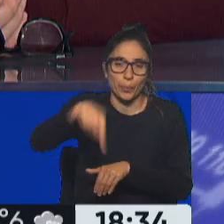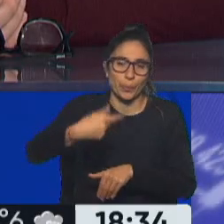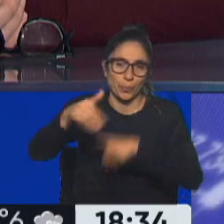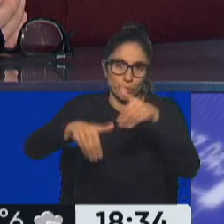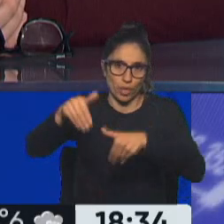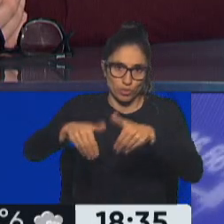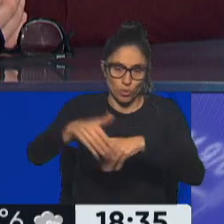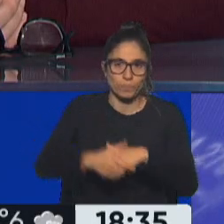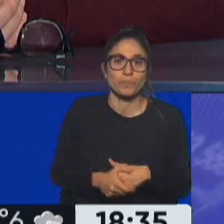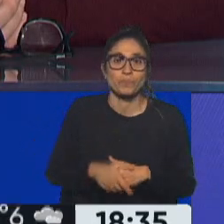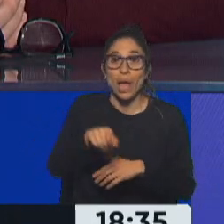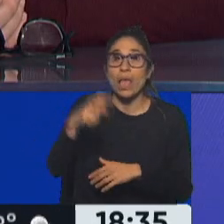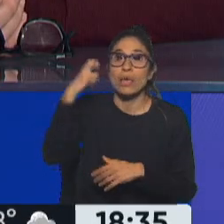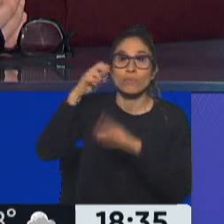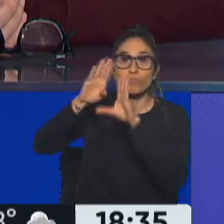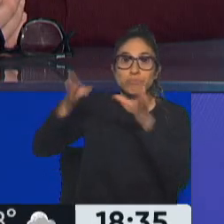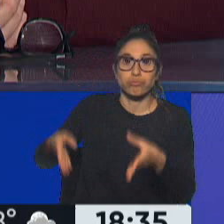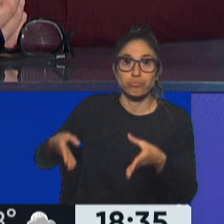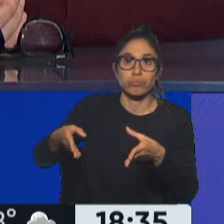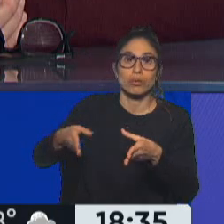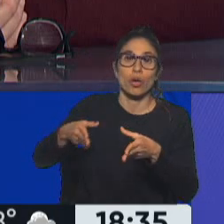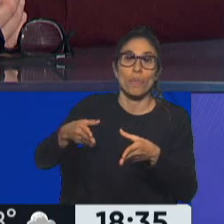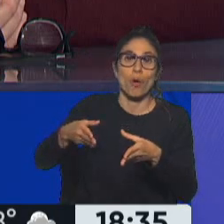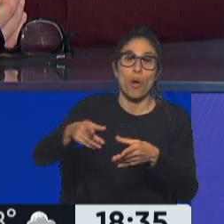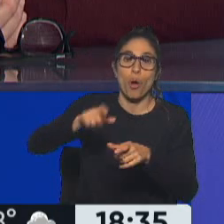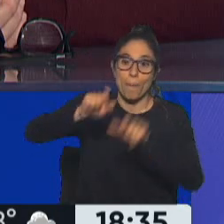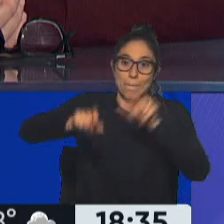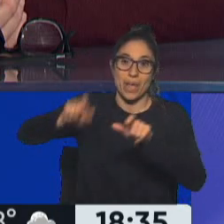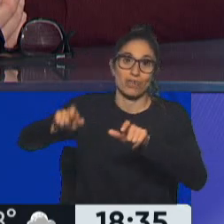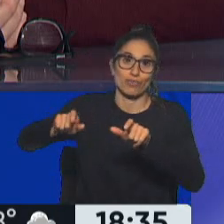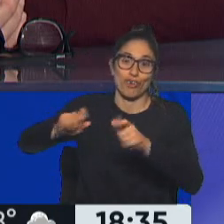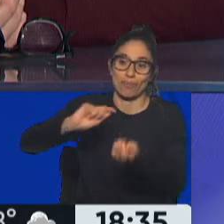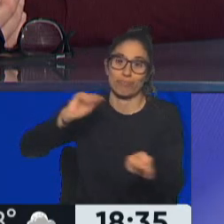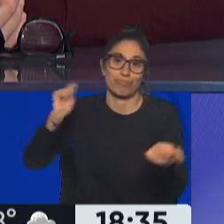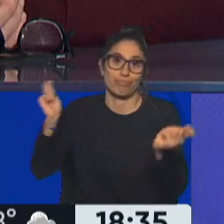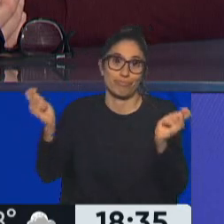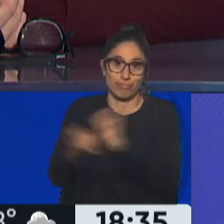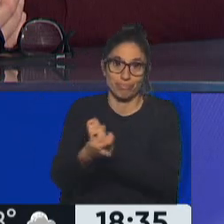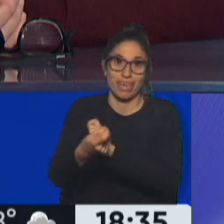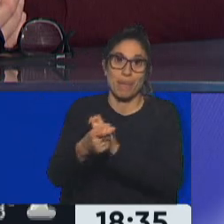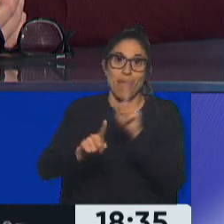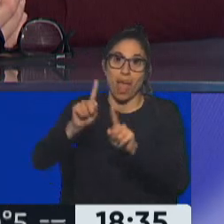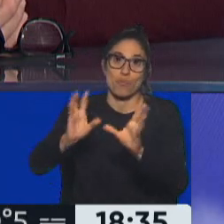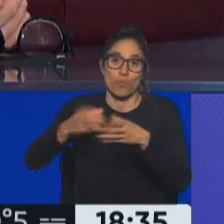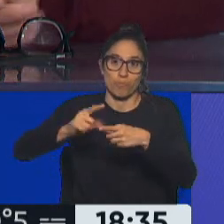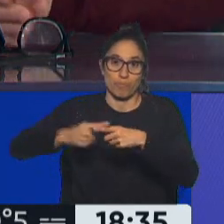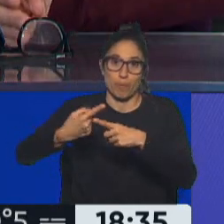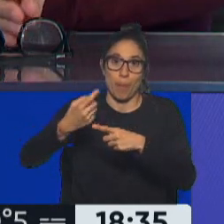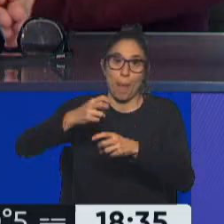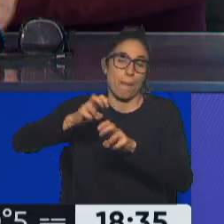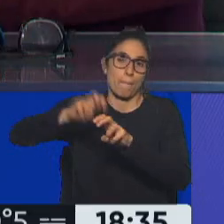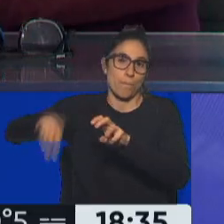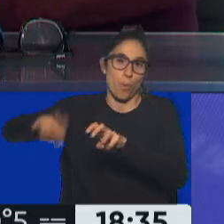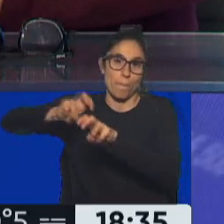tiene que ver, obviamente, con las bancas en Francia, les va a costar y bastante, ¿no? Dar esa sensación. Sí, sí, yo creo que en